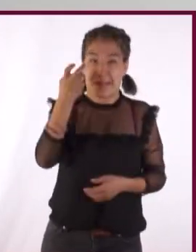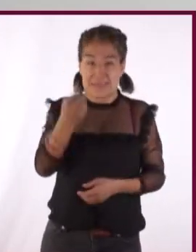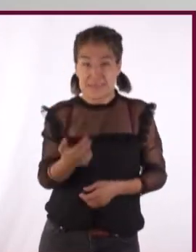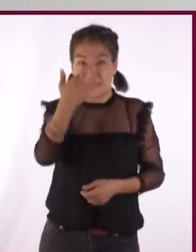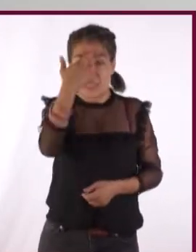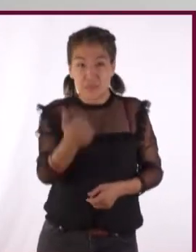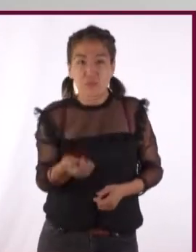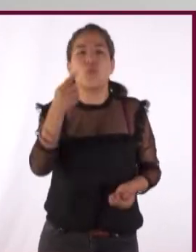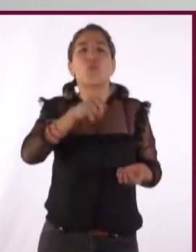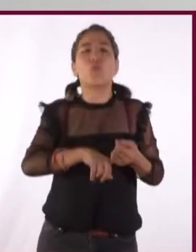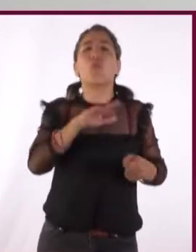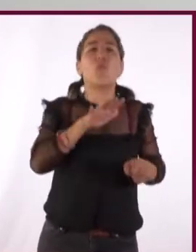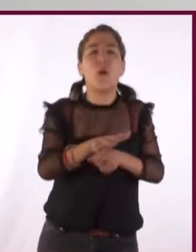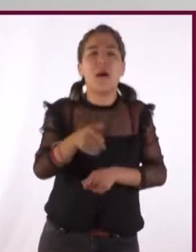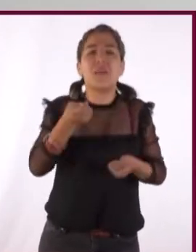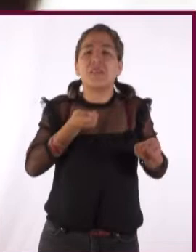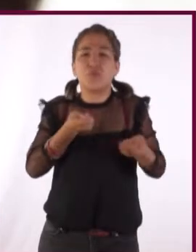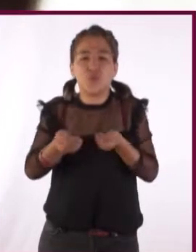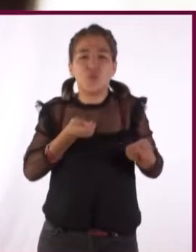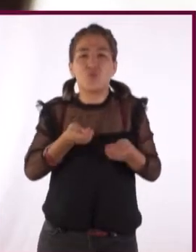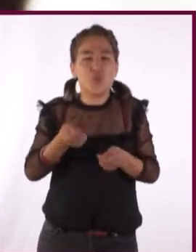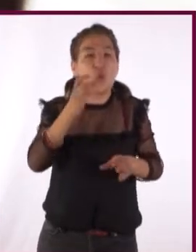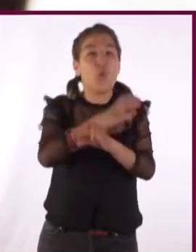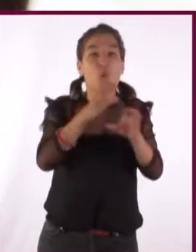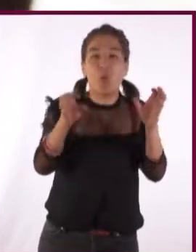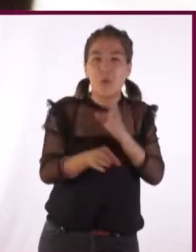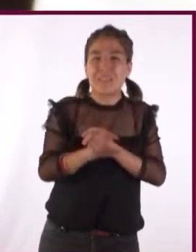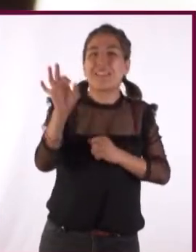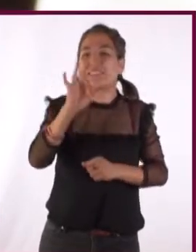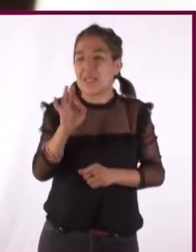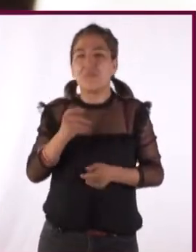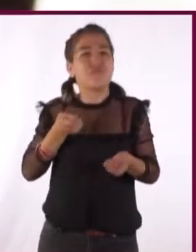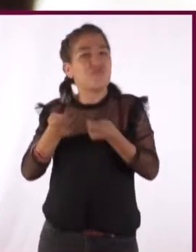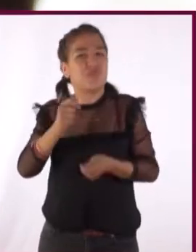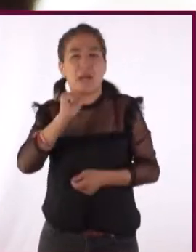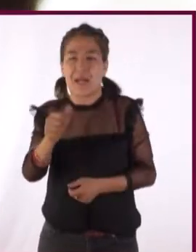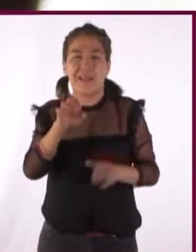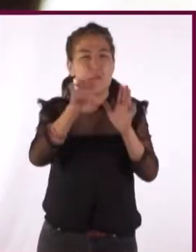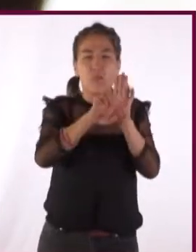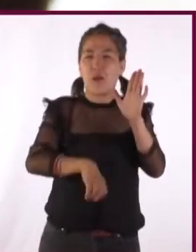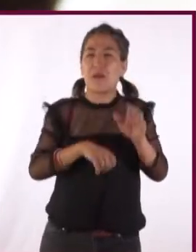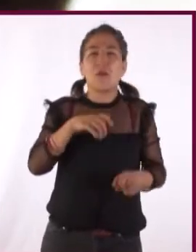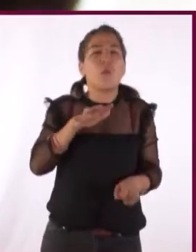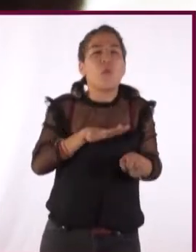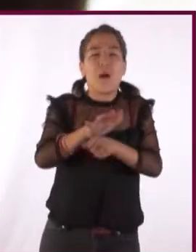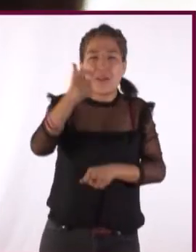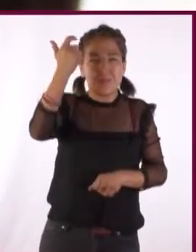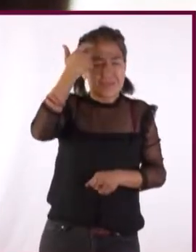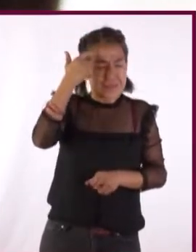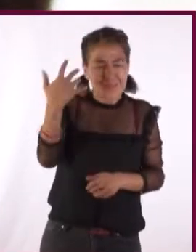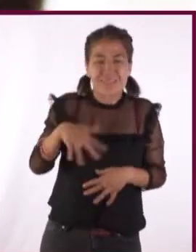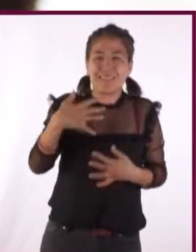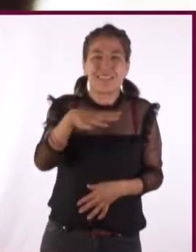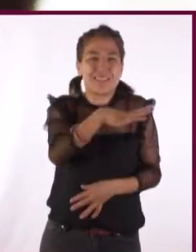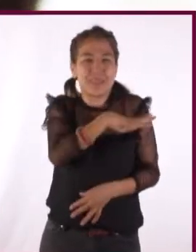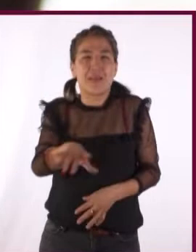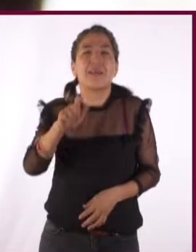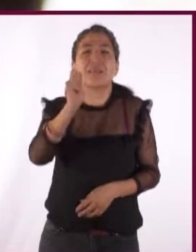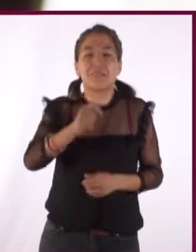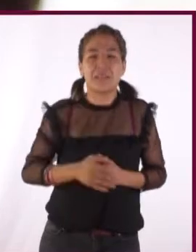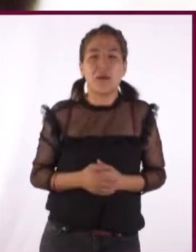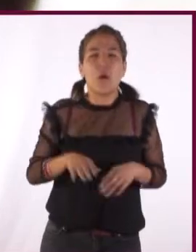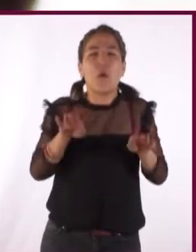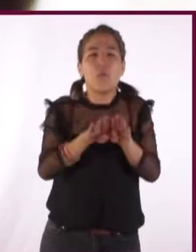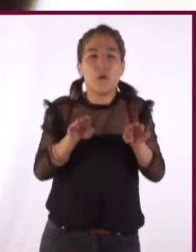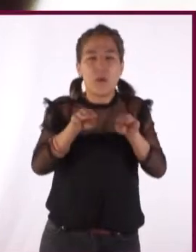y entonces encuentra las cosas que son regulares y las cosas que son irregulares. Por ejemplo, una maravilla que hace nuestro cerebro es